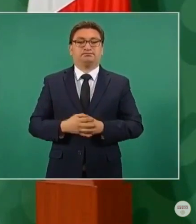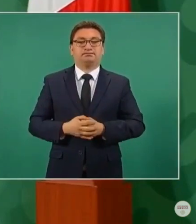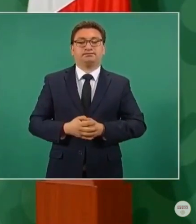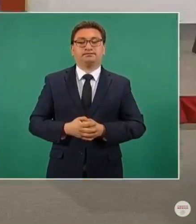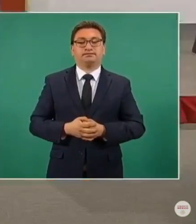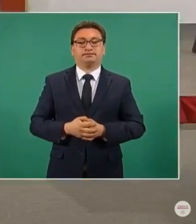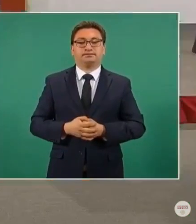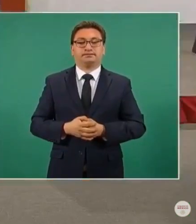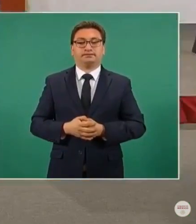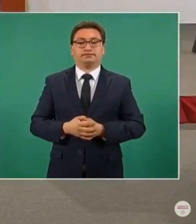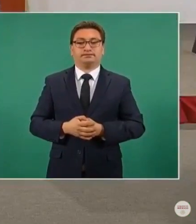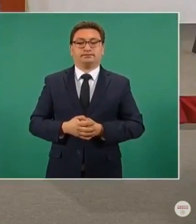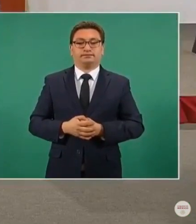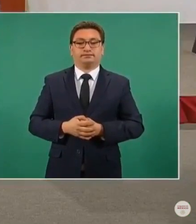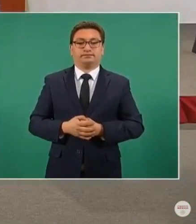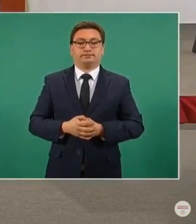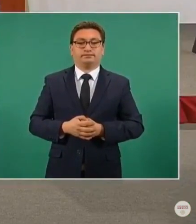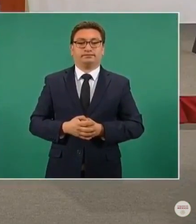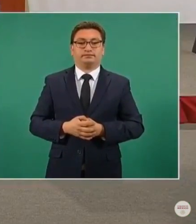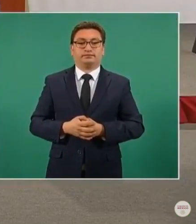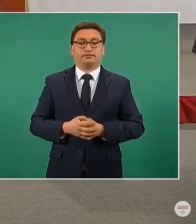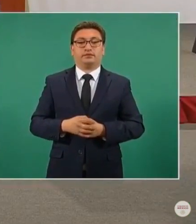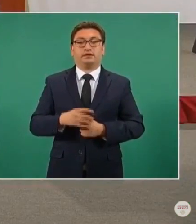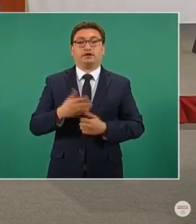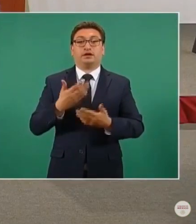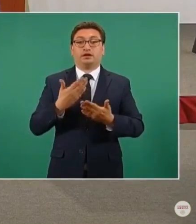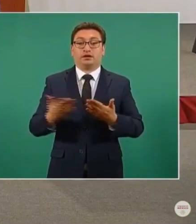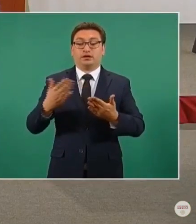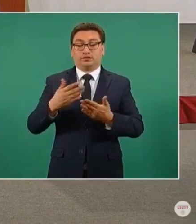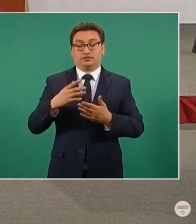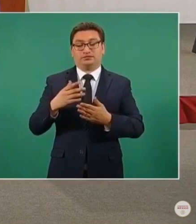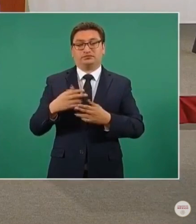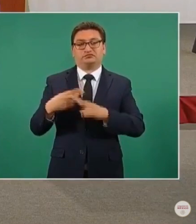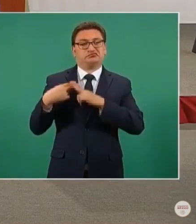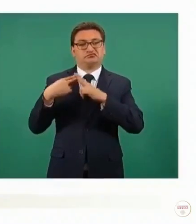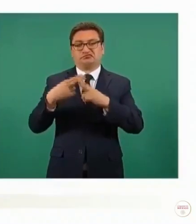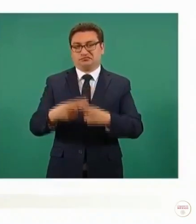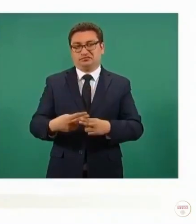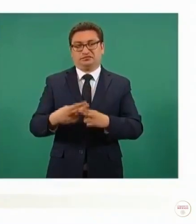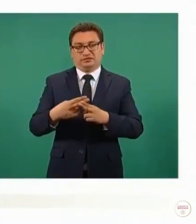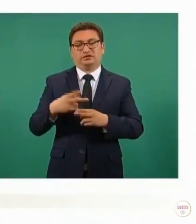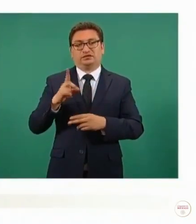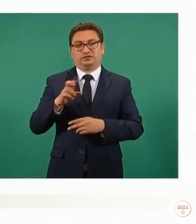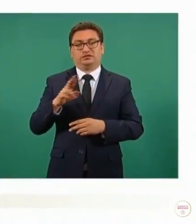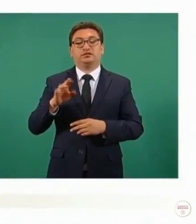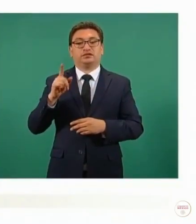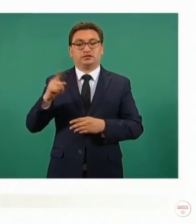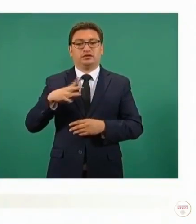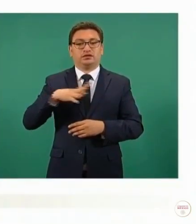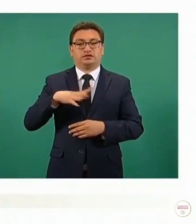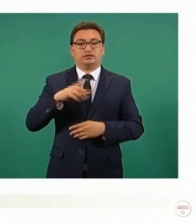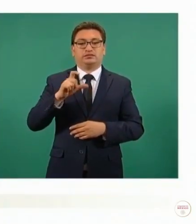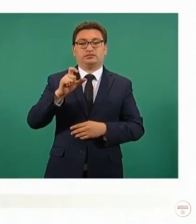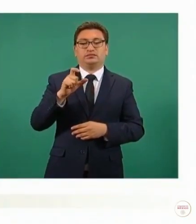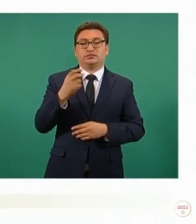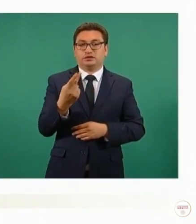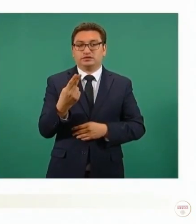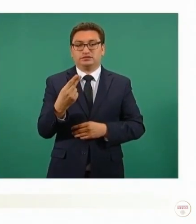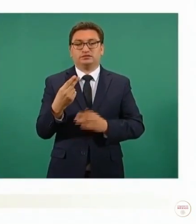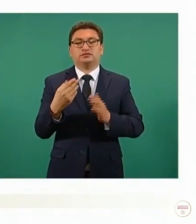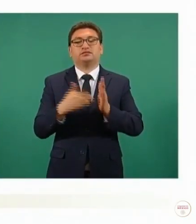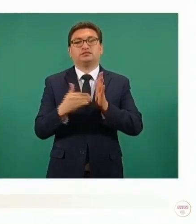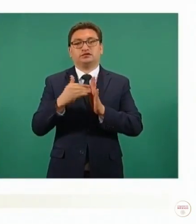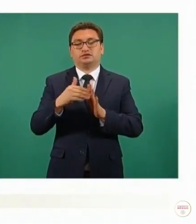La siguiente. Y hasta la fecha, como comentaba ya el doctor Centeno desde el aeropuerto, tenemos